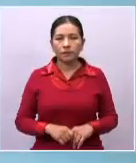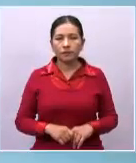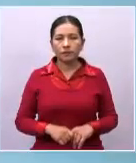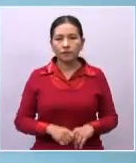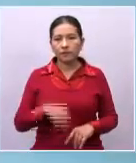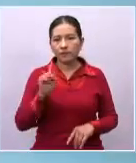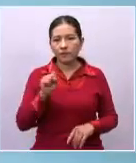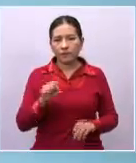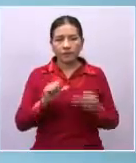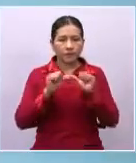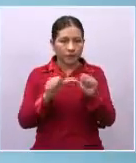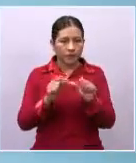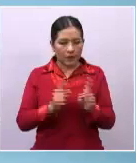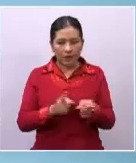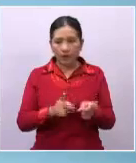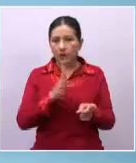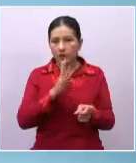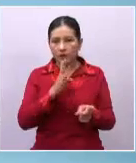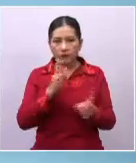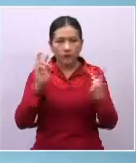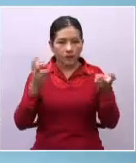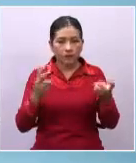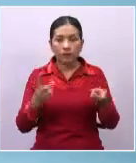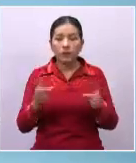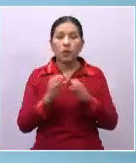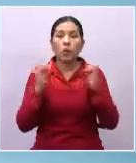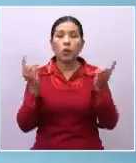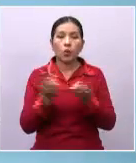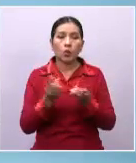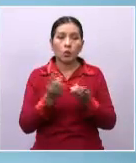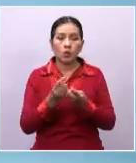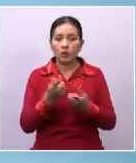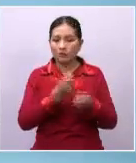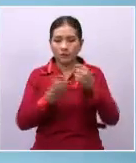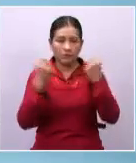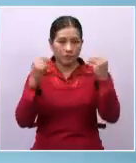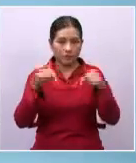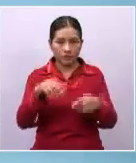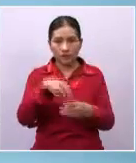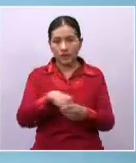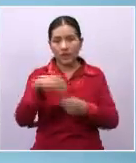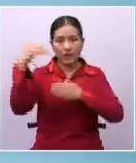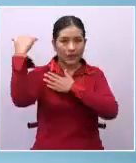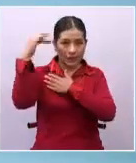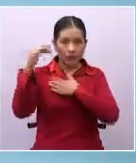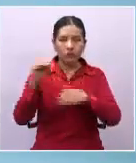Y seguimos hablando de este tema porque la Cámara Departamental de Exportadores aquí en Santa Cruz recomienda ir al diálogo.